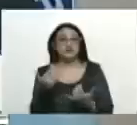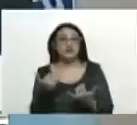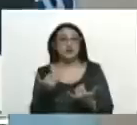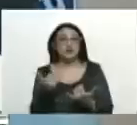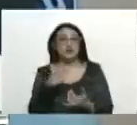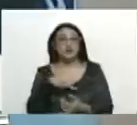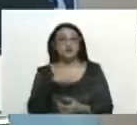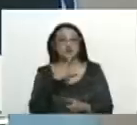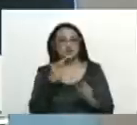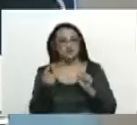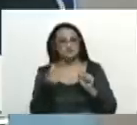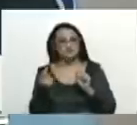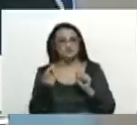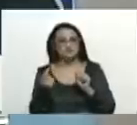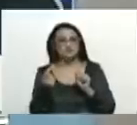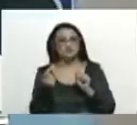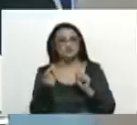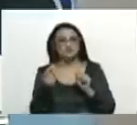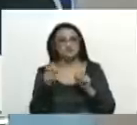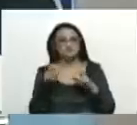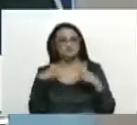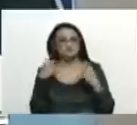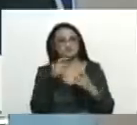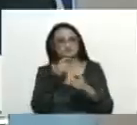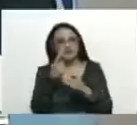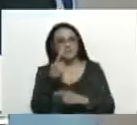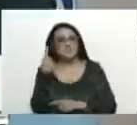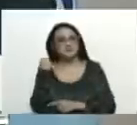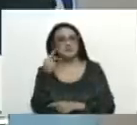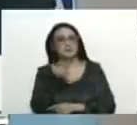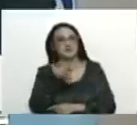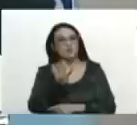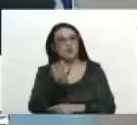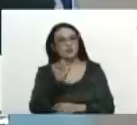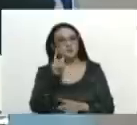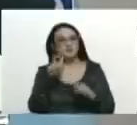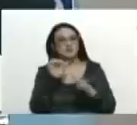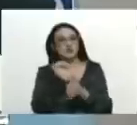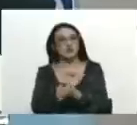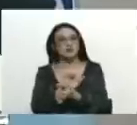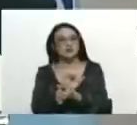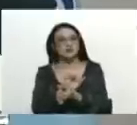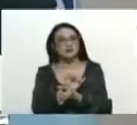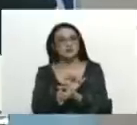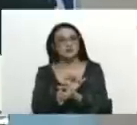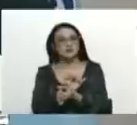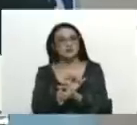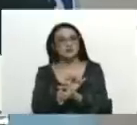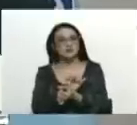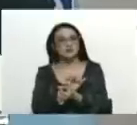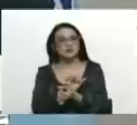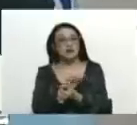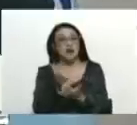nosotros conversamos en la rueda de prensa pasada eran 24 los detenidos la cifra ha aumentado a